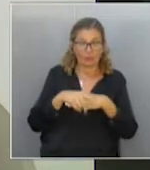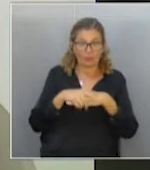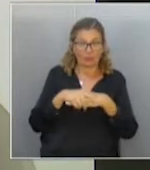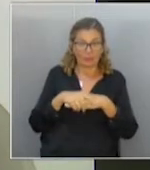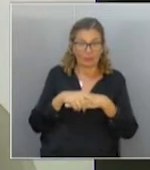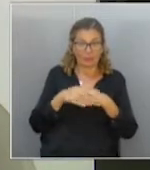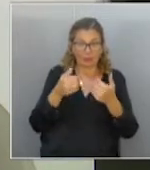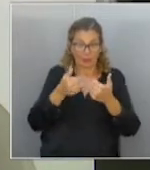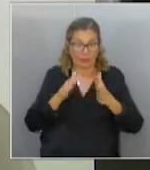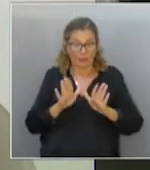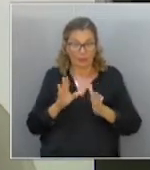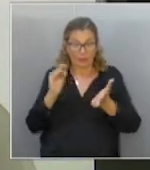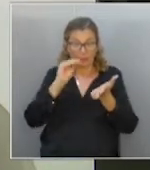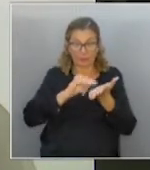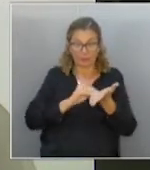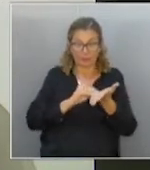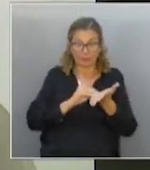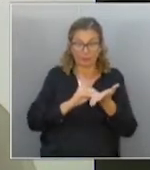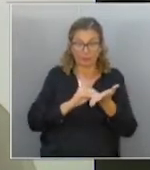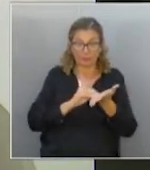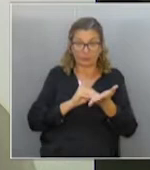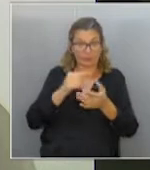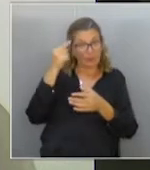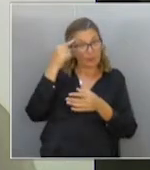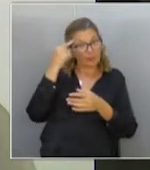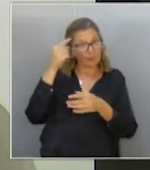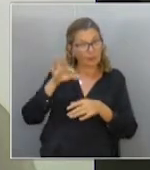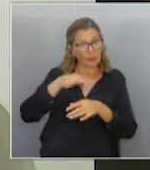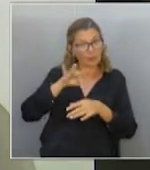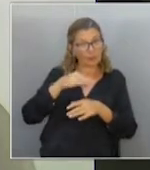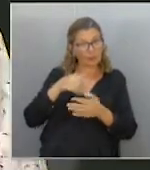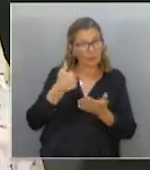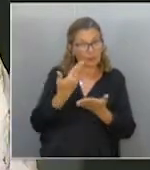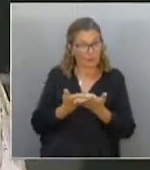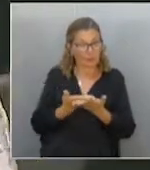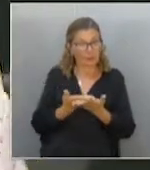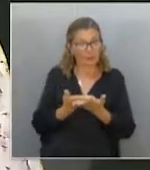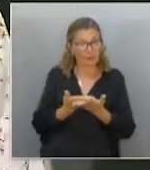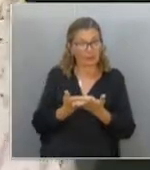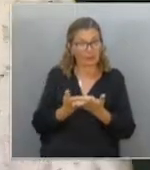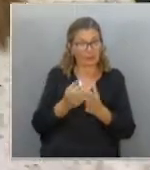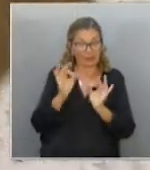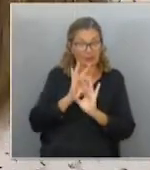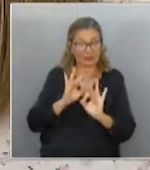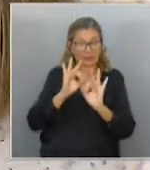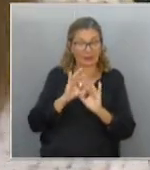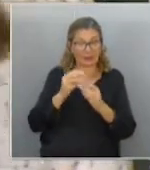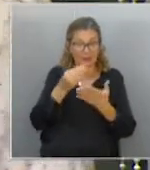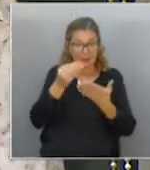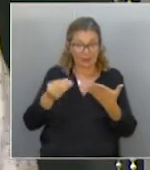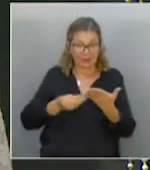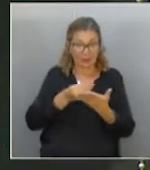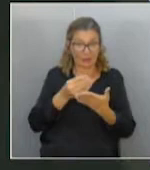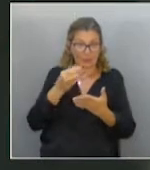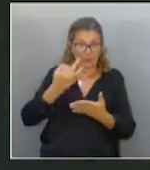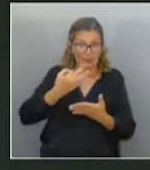se abrió convocatoria, me pasó la convocatoria y creí que era una buena oportunidad como para presentarme. Y nada, salió el dibujo y la verdad que